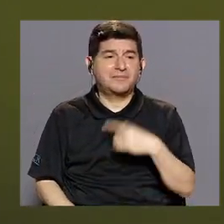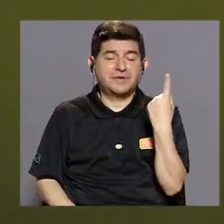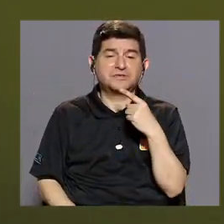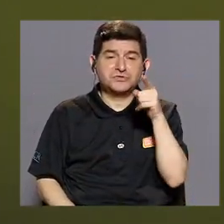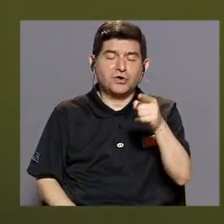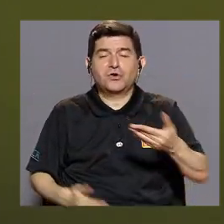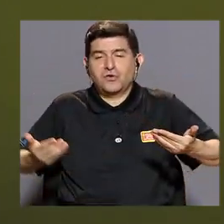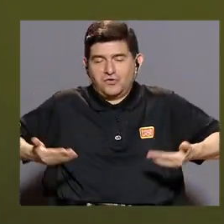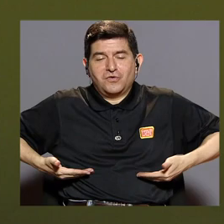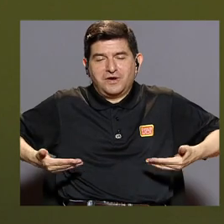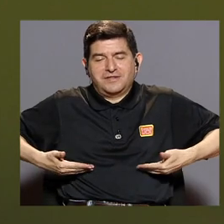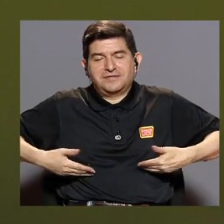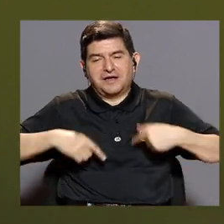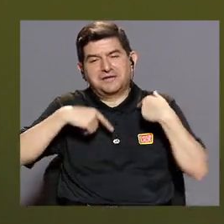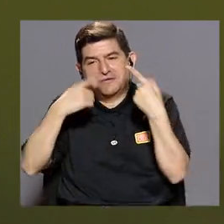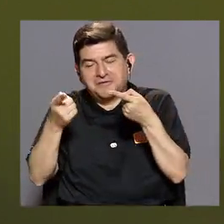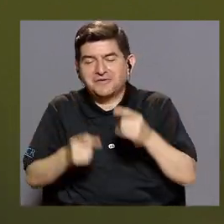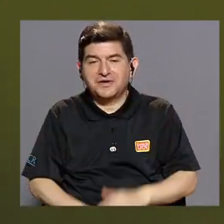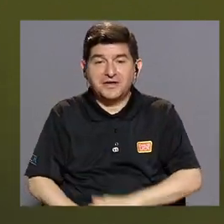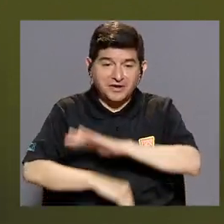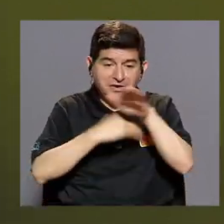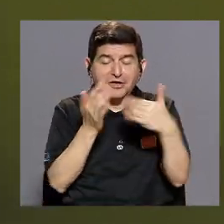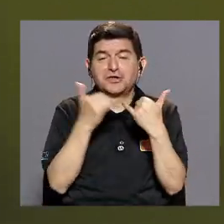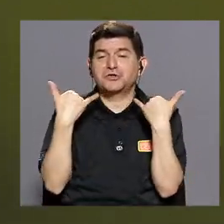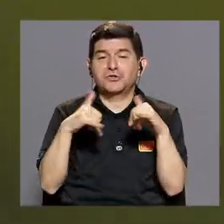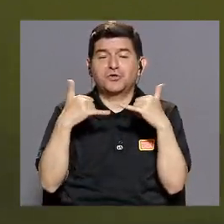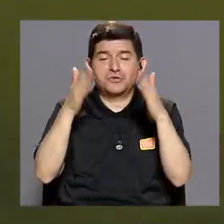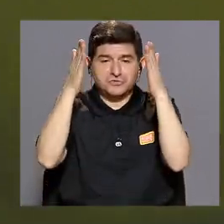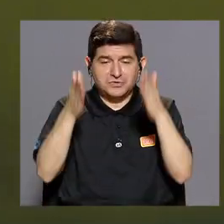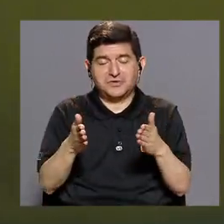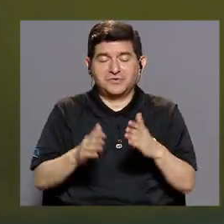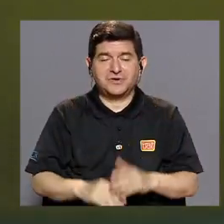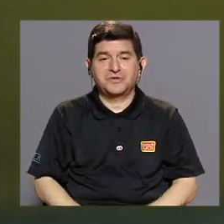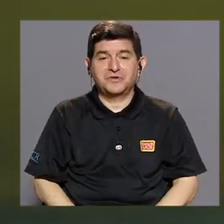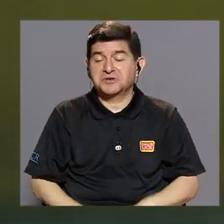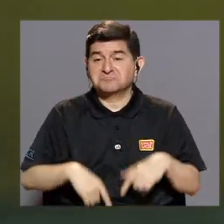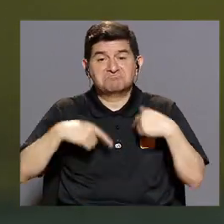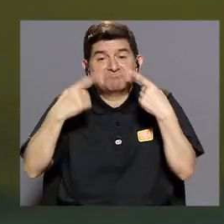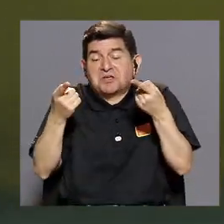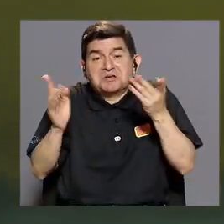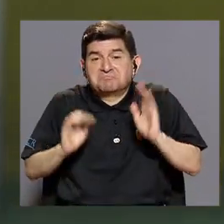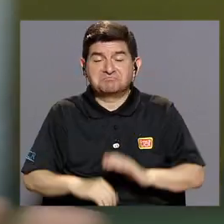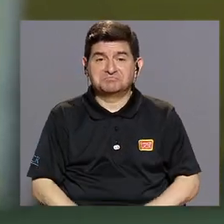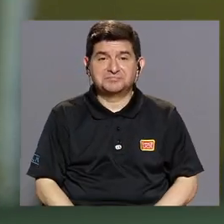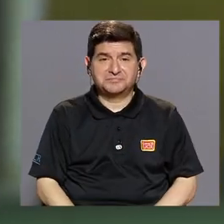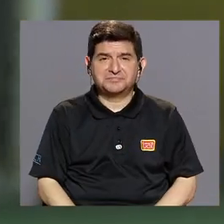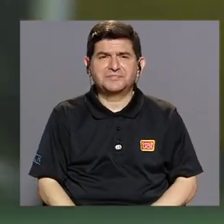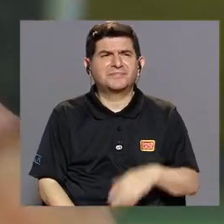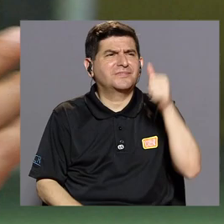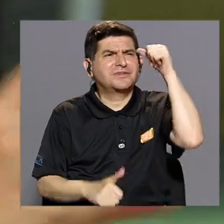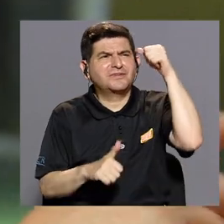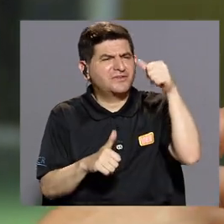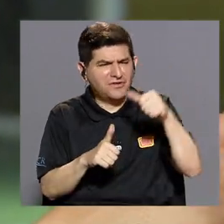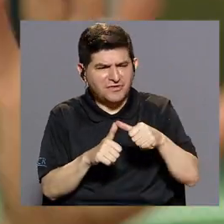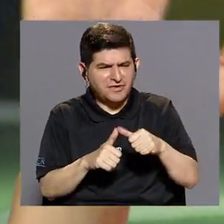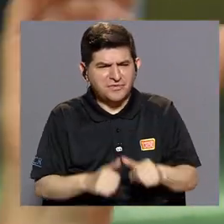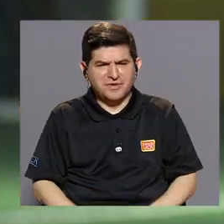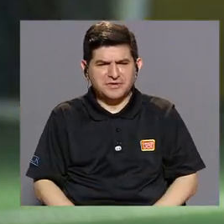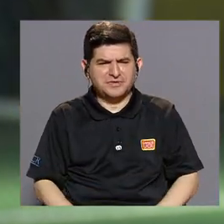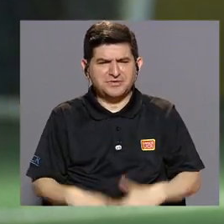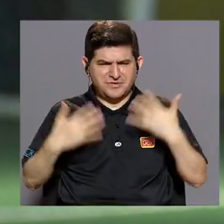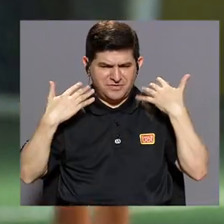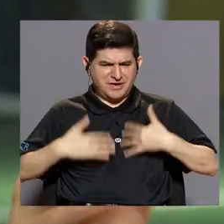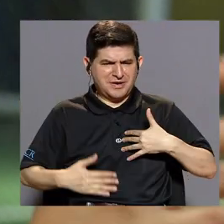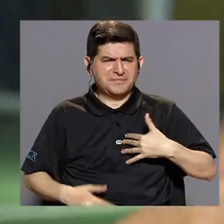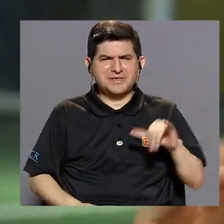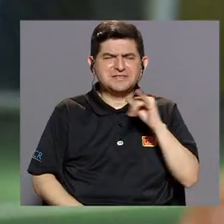con Calero, ¿verdad?, que era el profe, y íbamos todos los que me jengueábamos, así, ¿verdad? Y nos pusimos, mal no me recuerdo, camisa del mismo